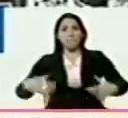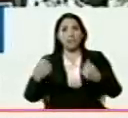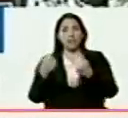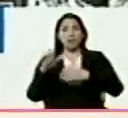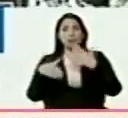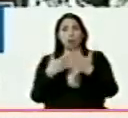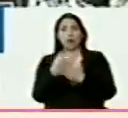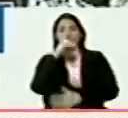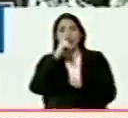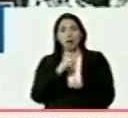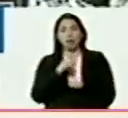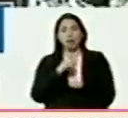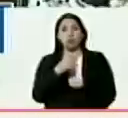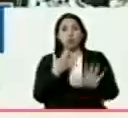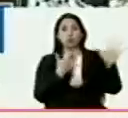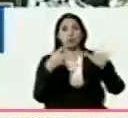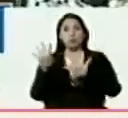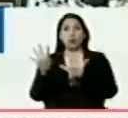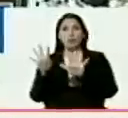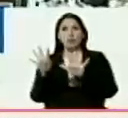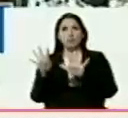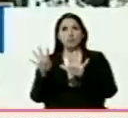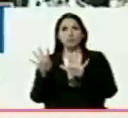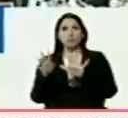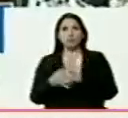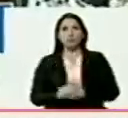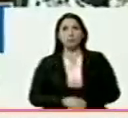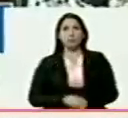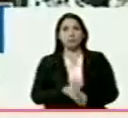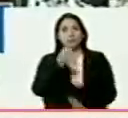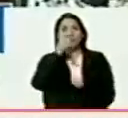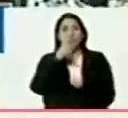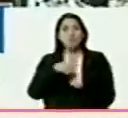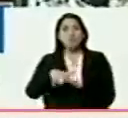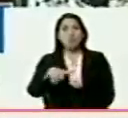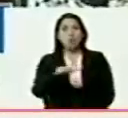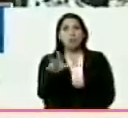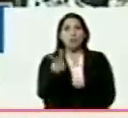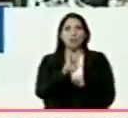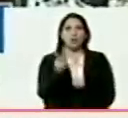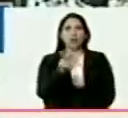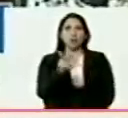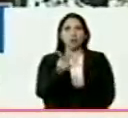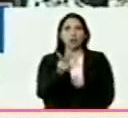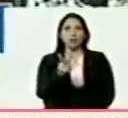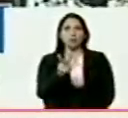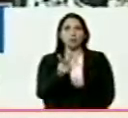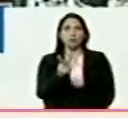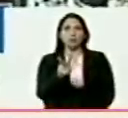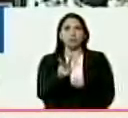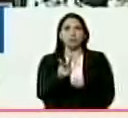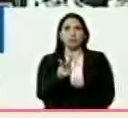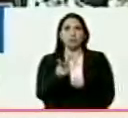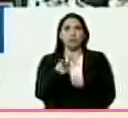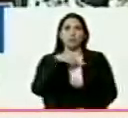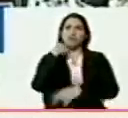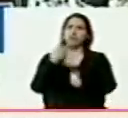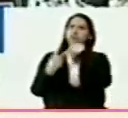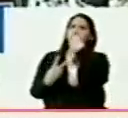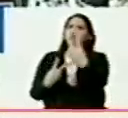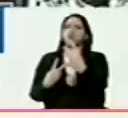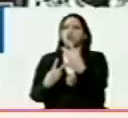año 89, que el pueblo de Venezuela se manifestó.